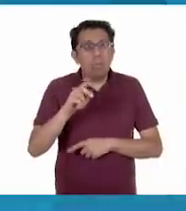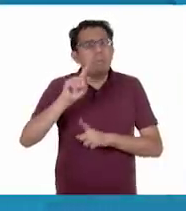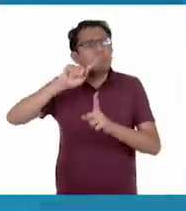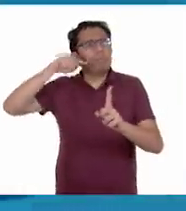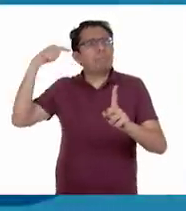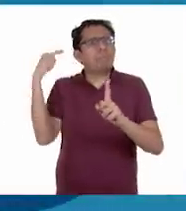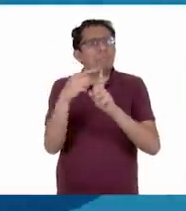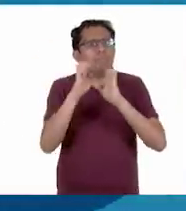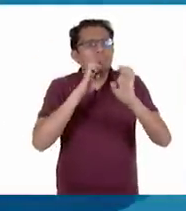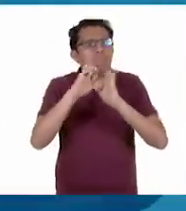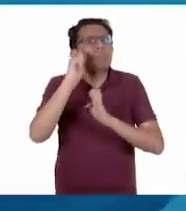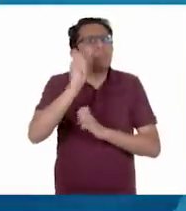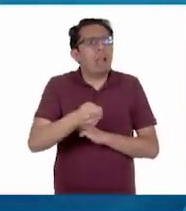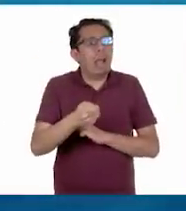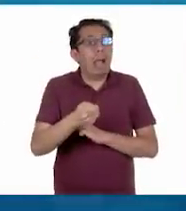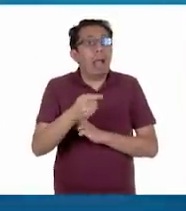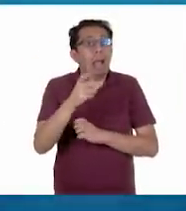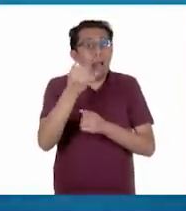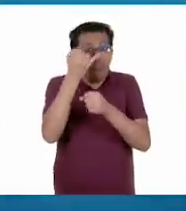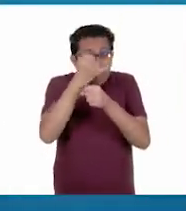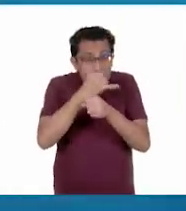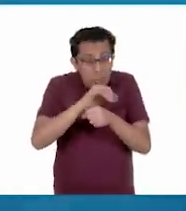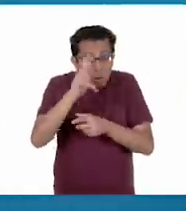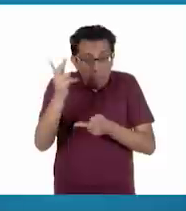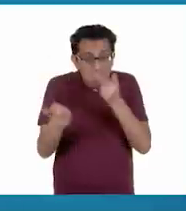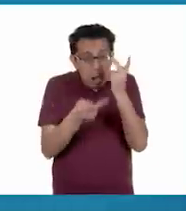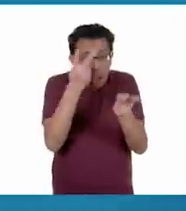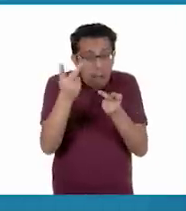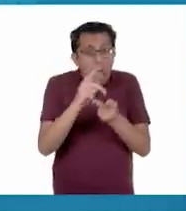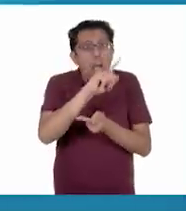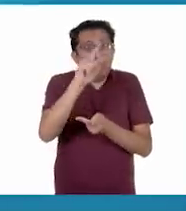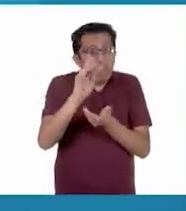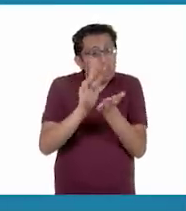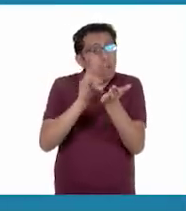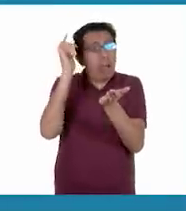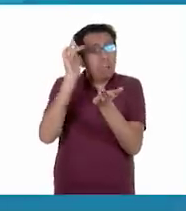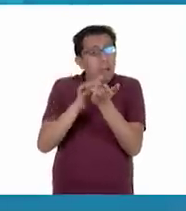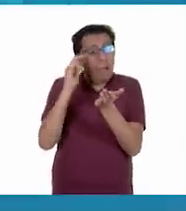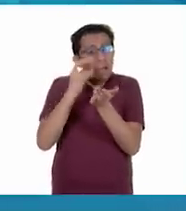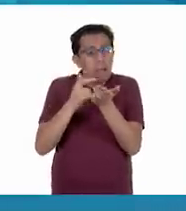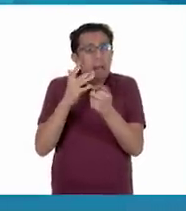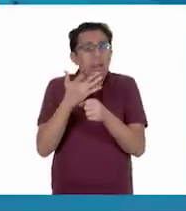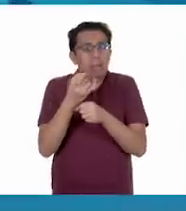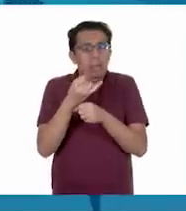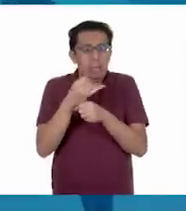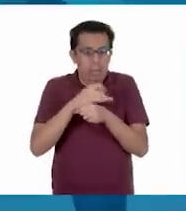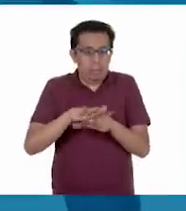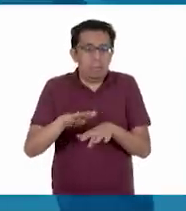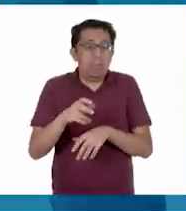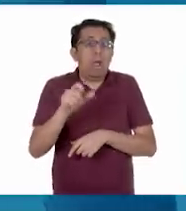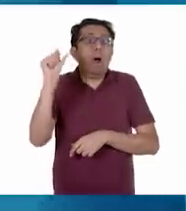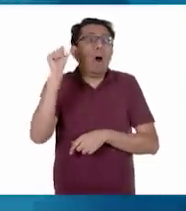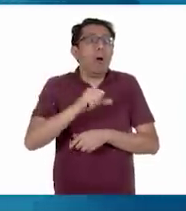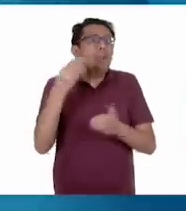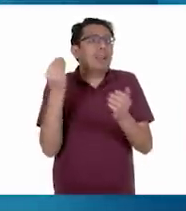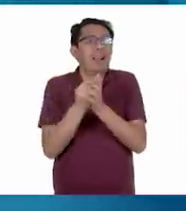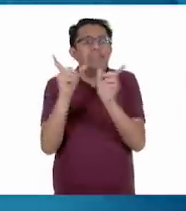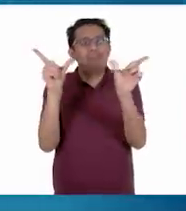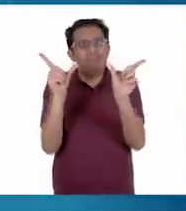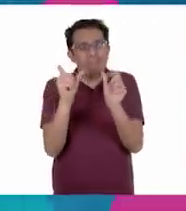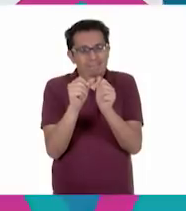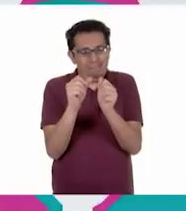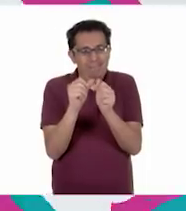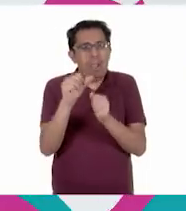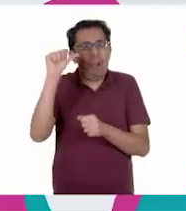es obtener información a partir de las preguntas que hacemos. Bueno, eso ha sido todo por